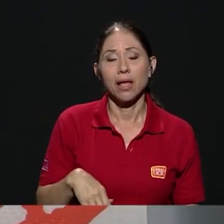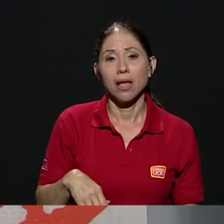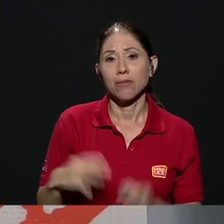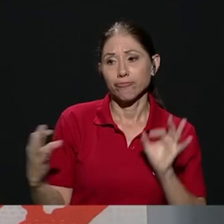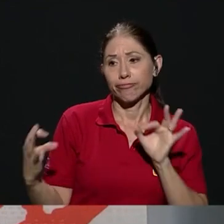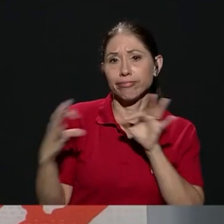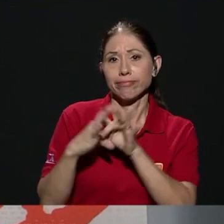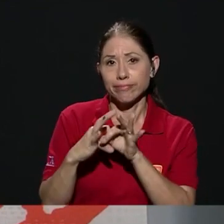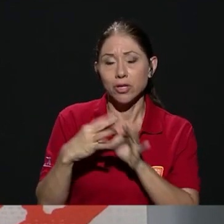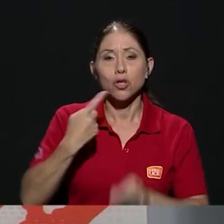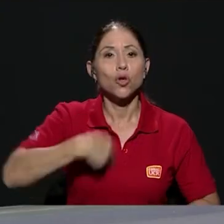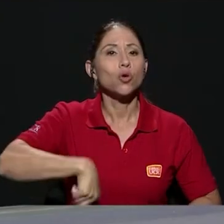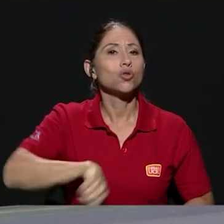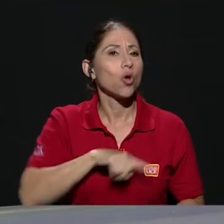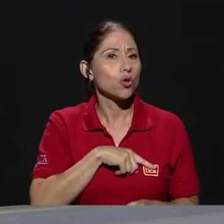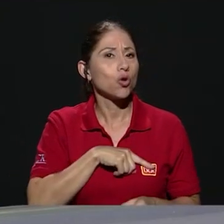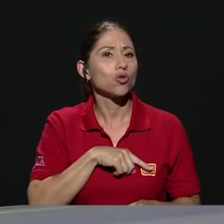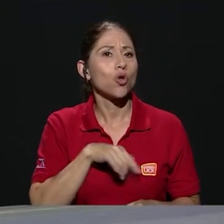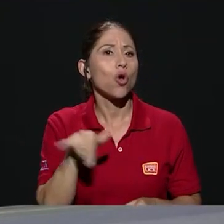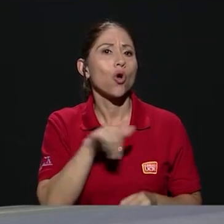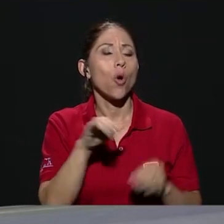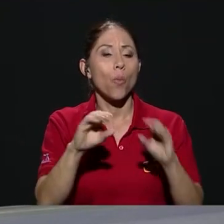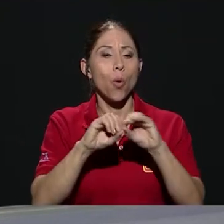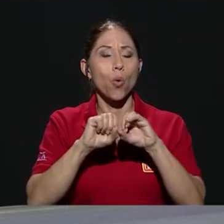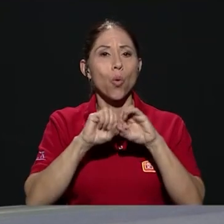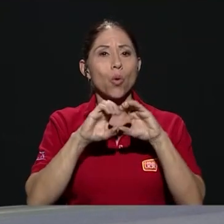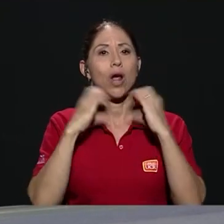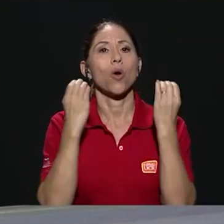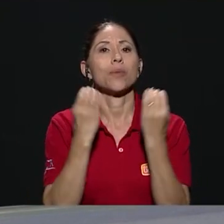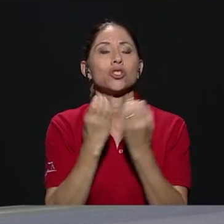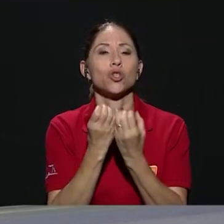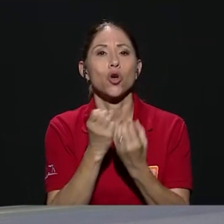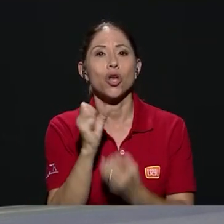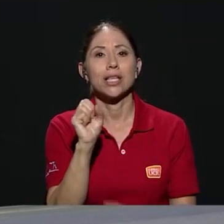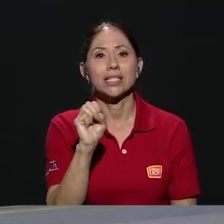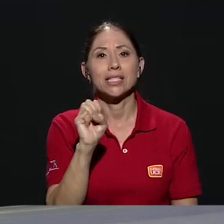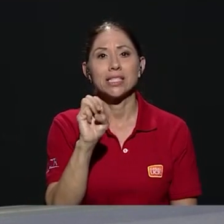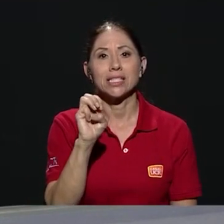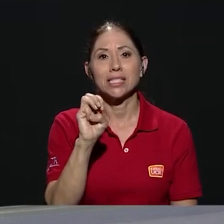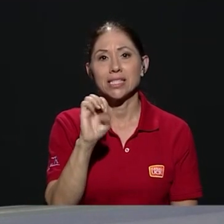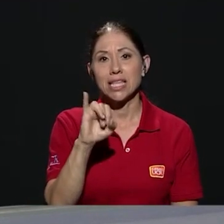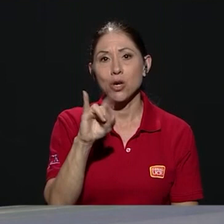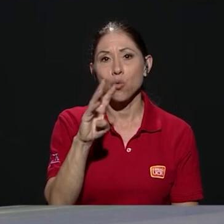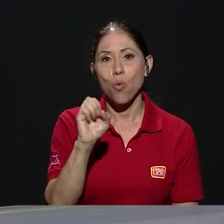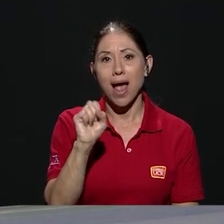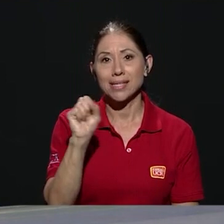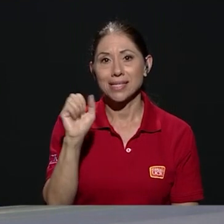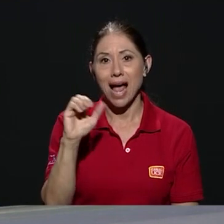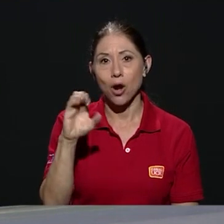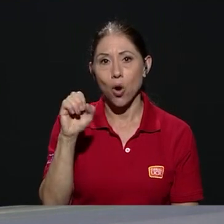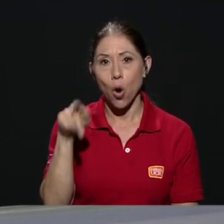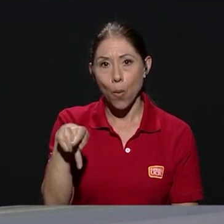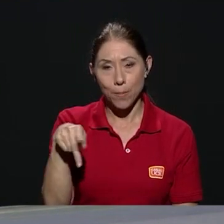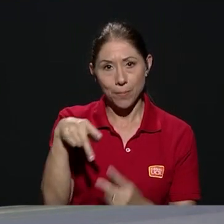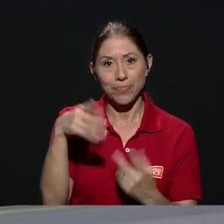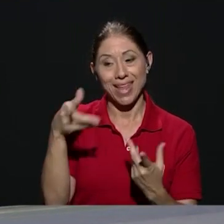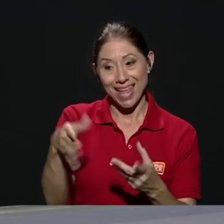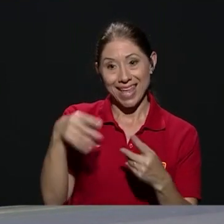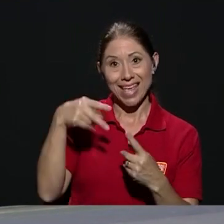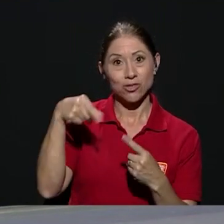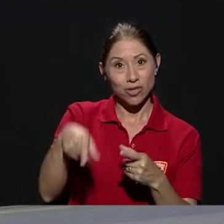nosotros nos unimos como una comisión Ciguapacó, que fue todo un reto diseñar un plan de estudios donde están presentes las